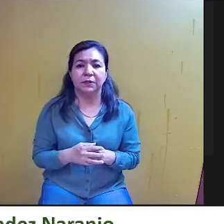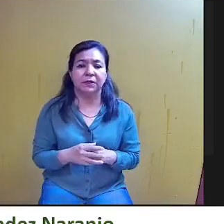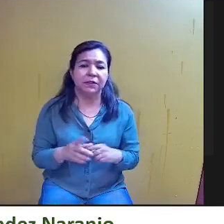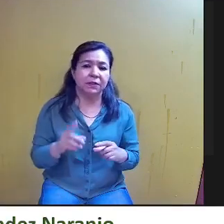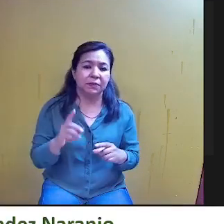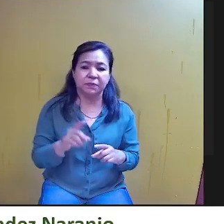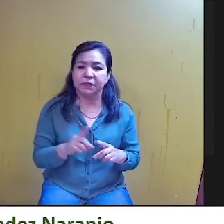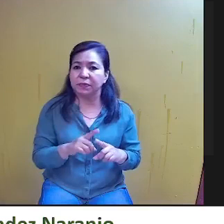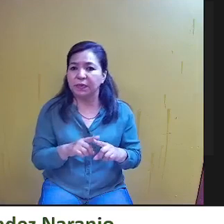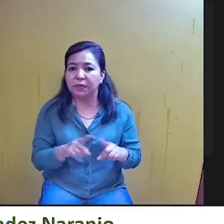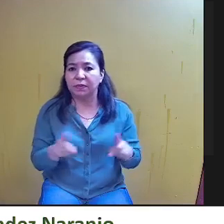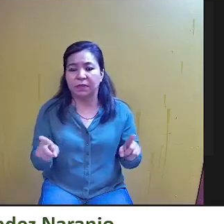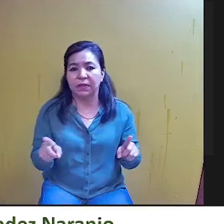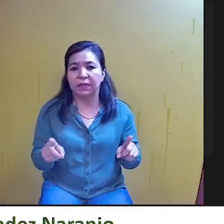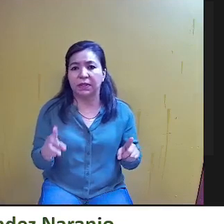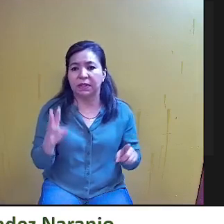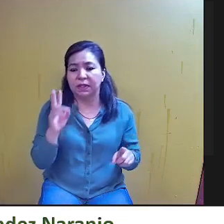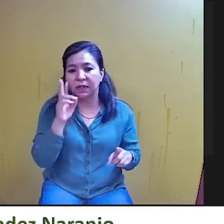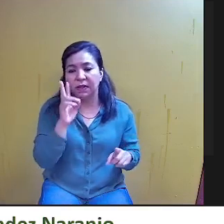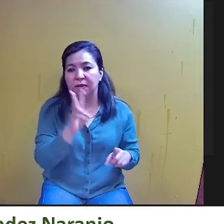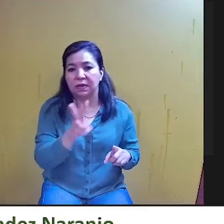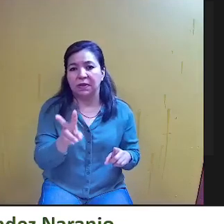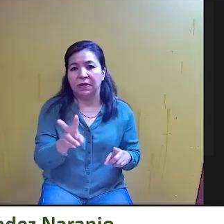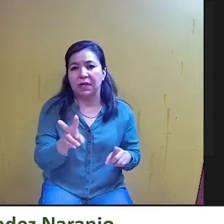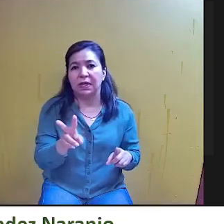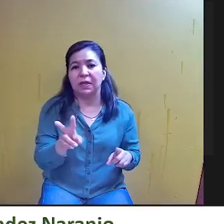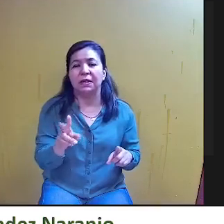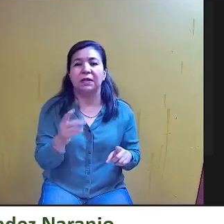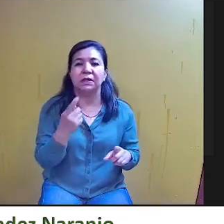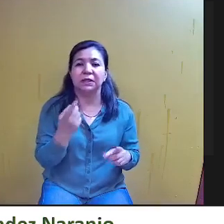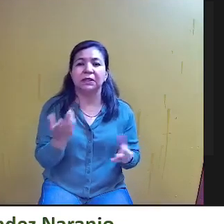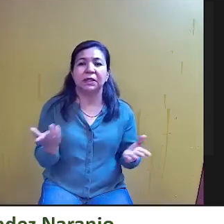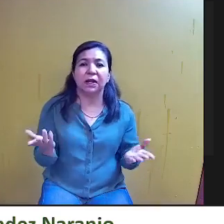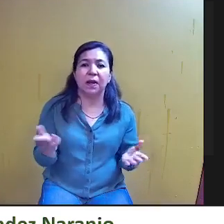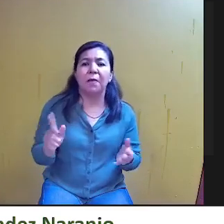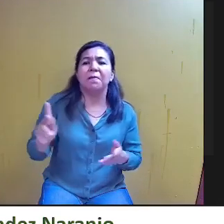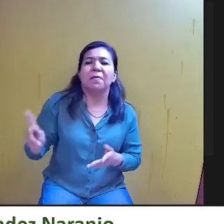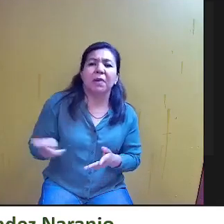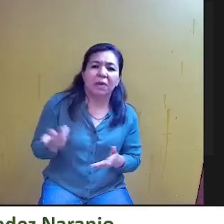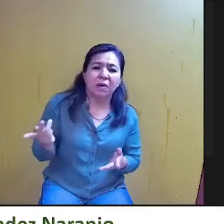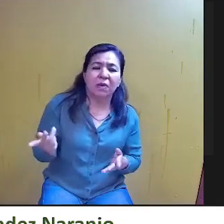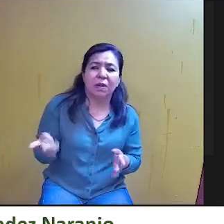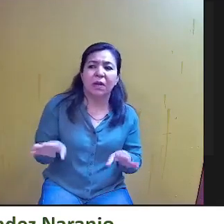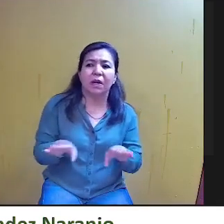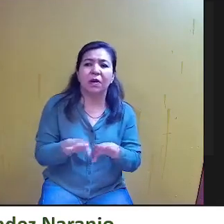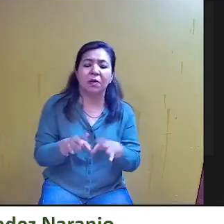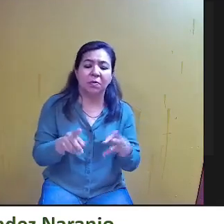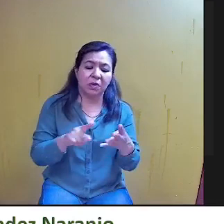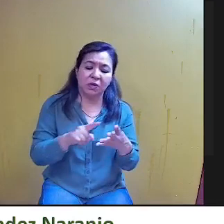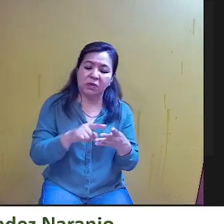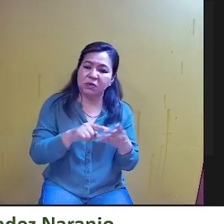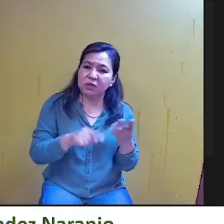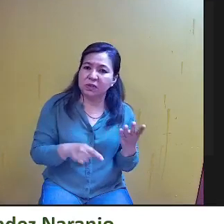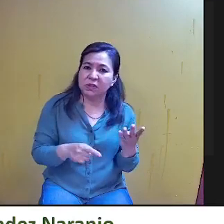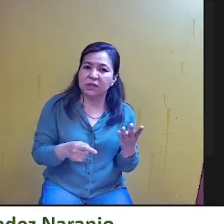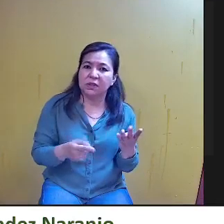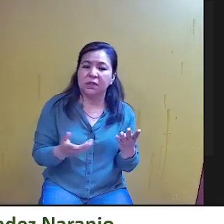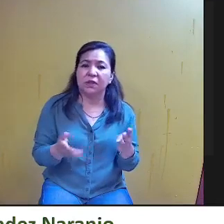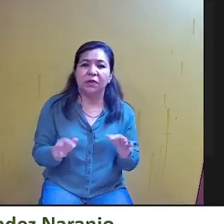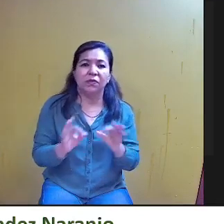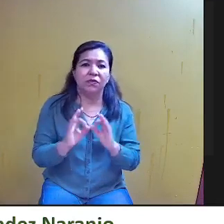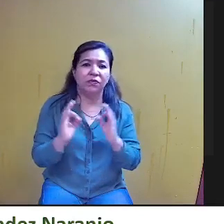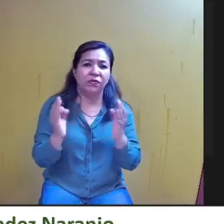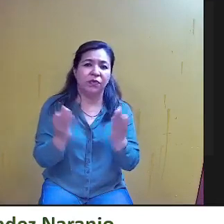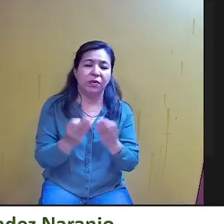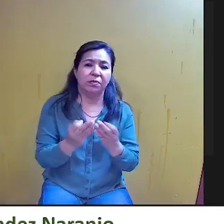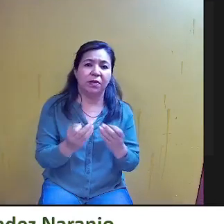propone declarar infundado el agravio en donde el impugnante cuestiona que el Consejo Distrital 21, los 3 últimos procesos electorales,